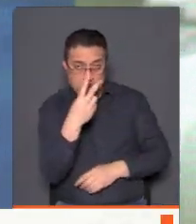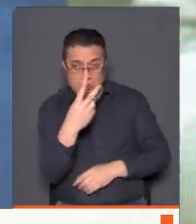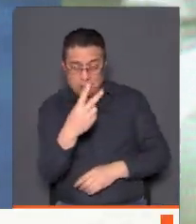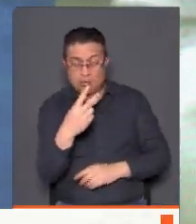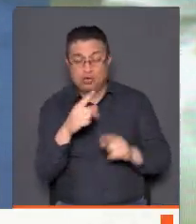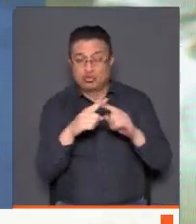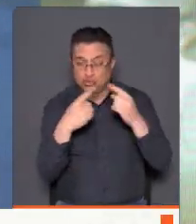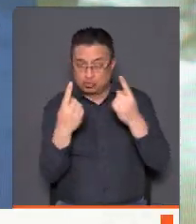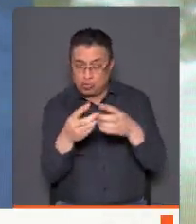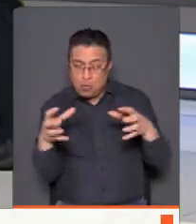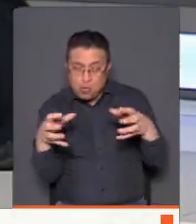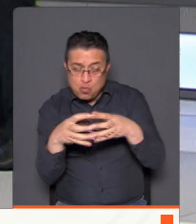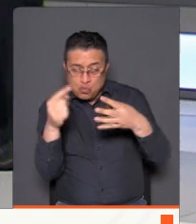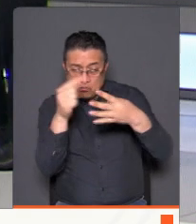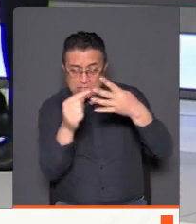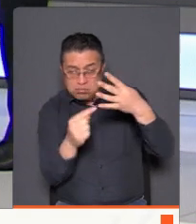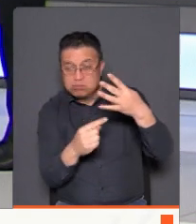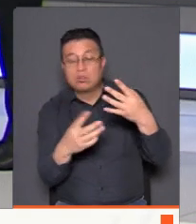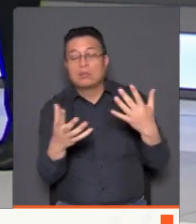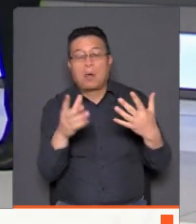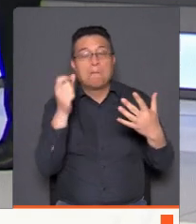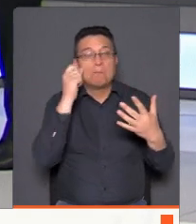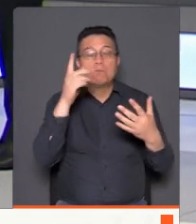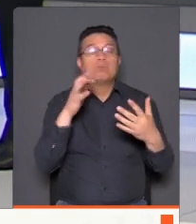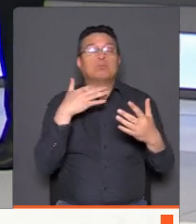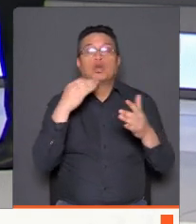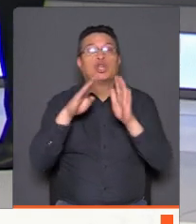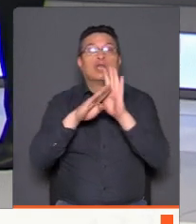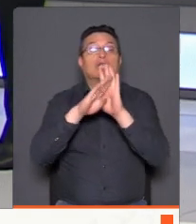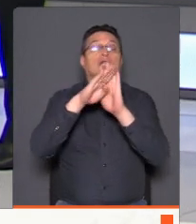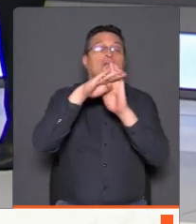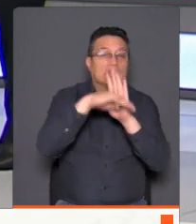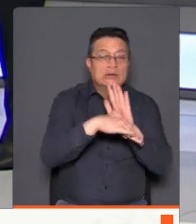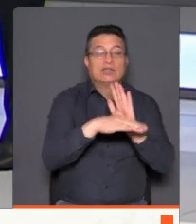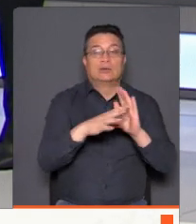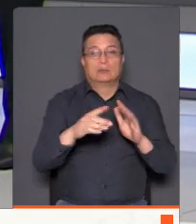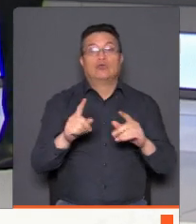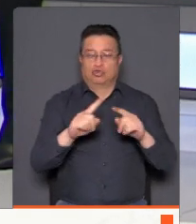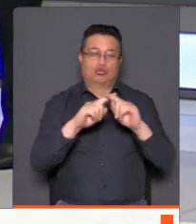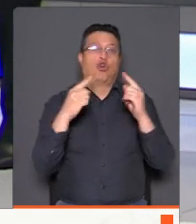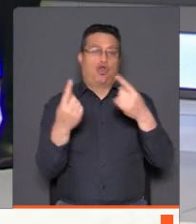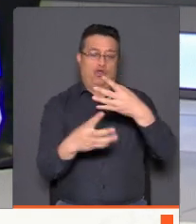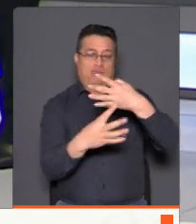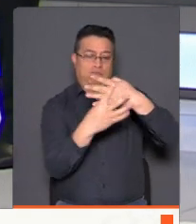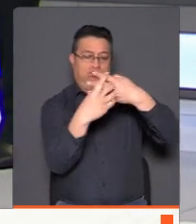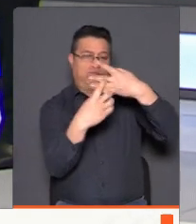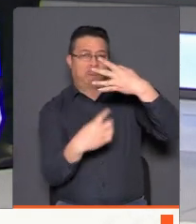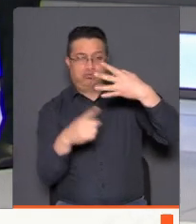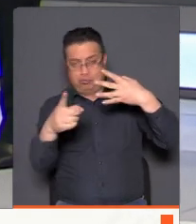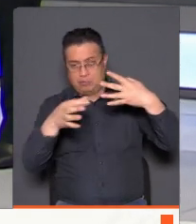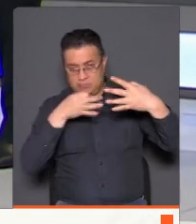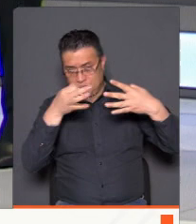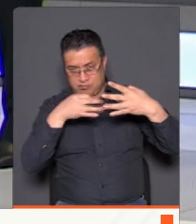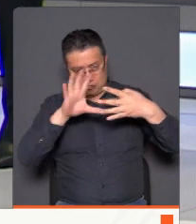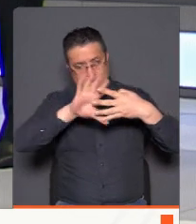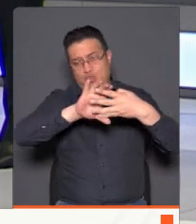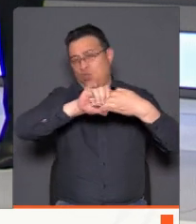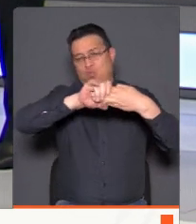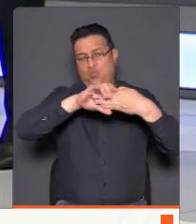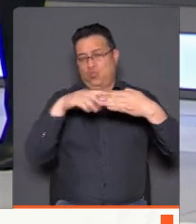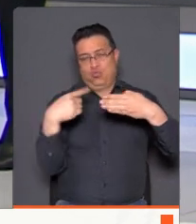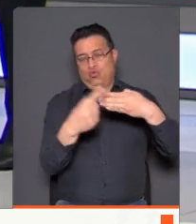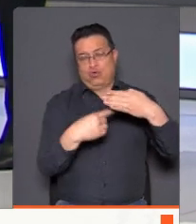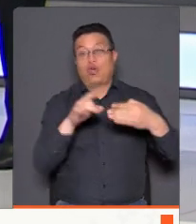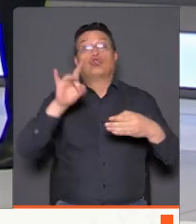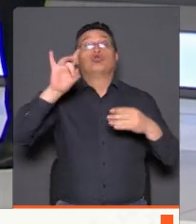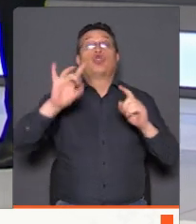pero ¿qué cree usted que se produce para entender este quiebre? Yo creo que hay que hablar de todas las anteriores, no podemos también solamente